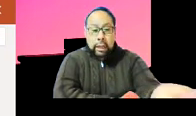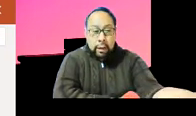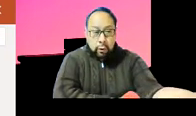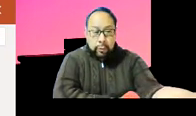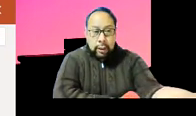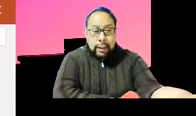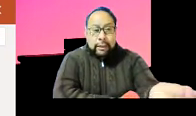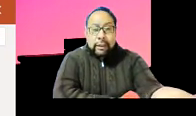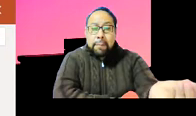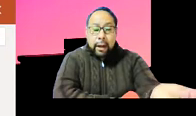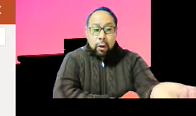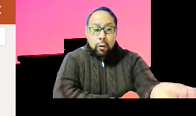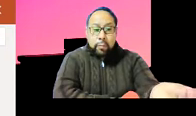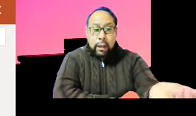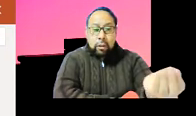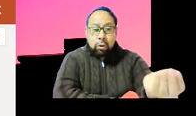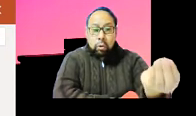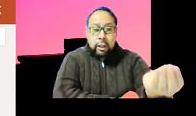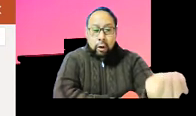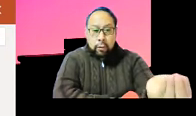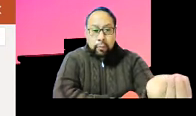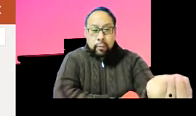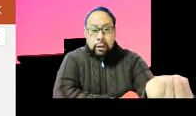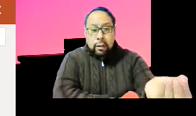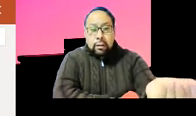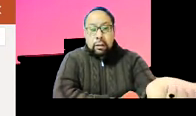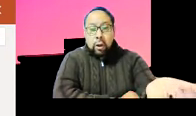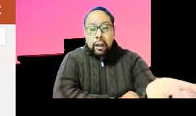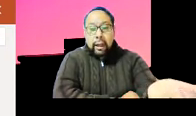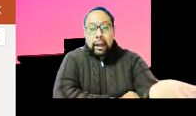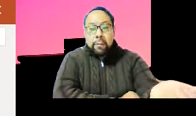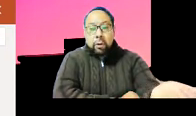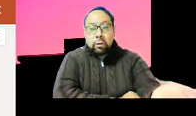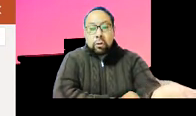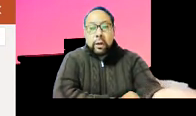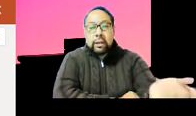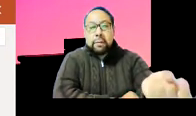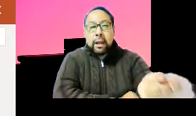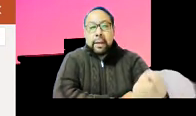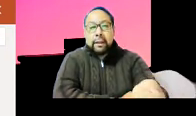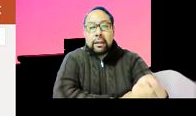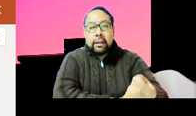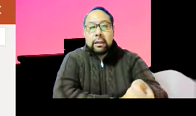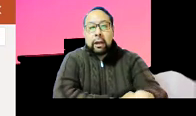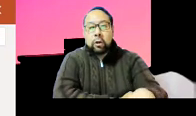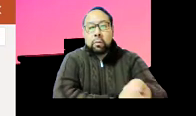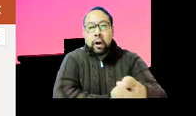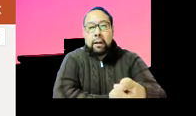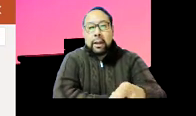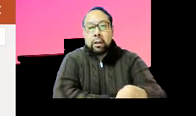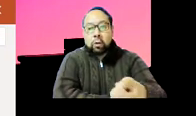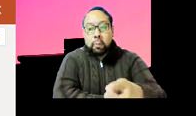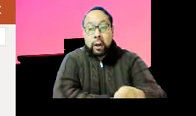está escuchando. Sin embargo, esto es un error. Si lo que queremos no es simplemente